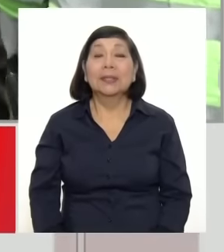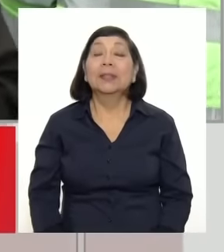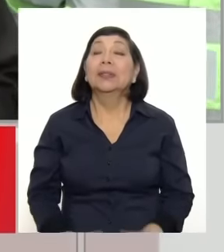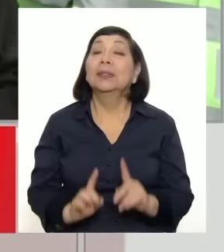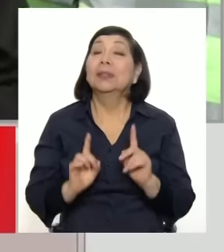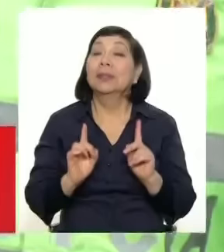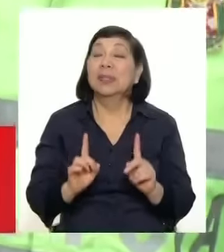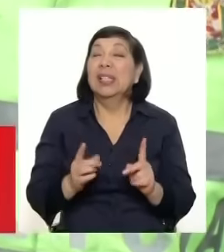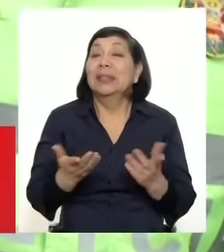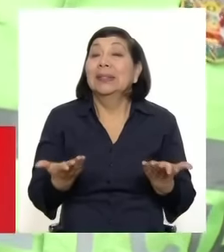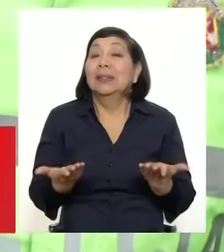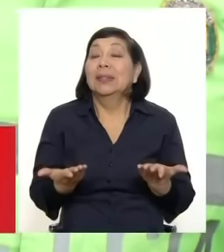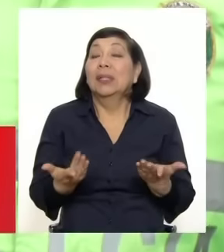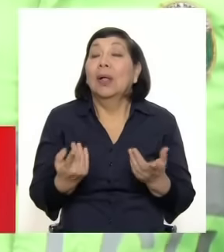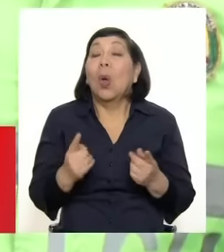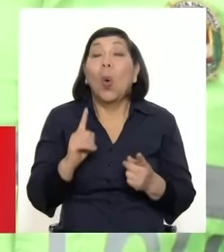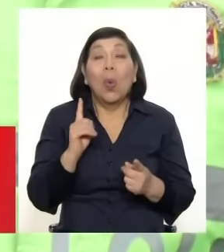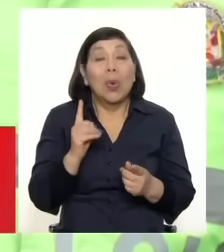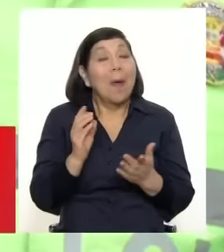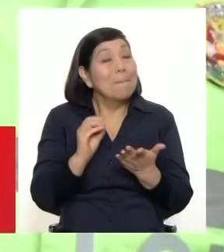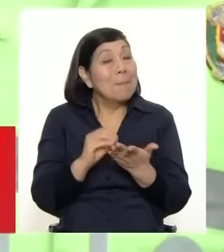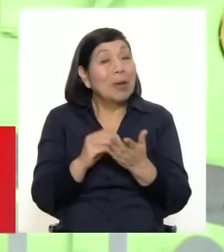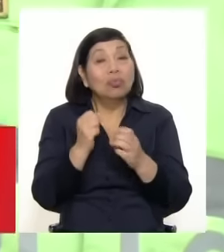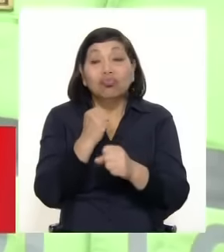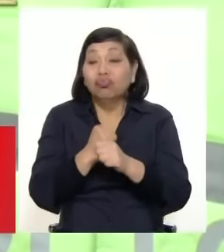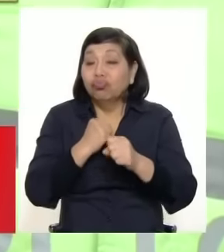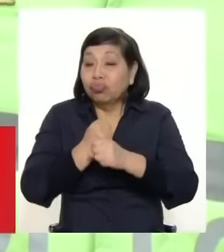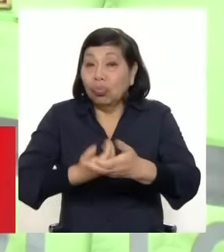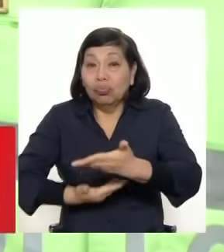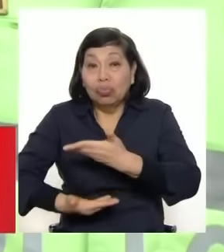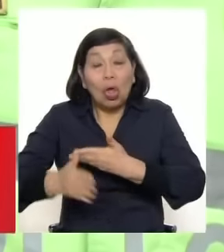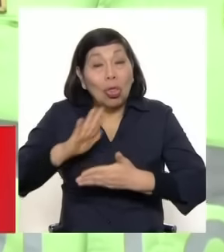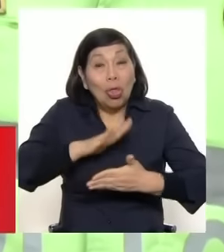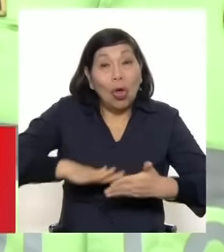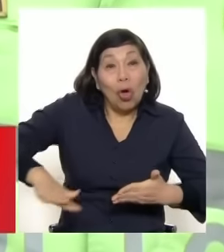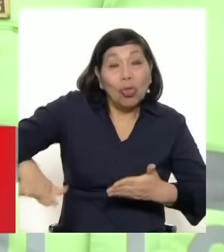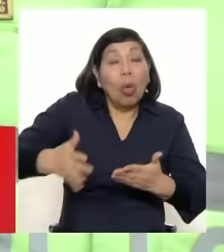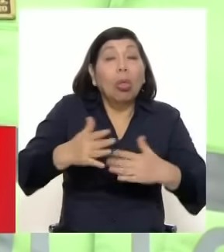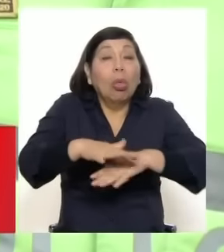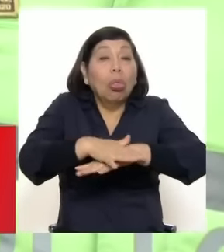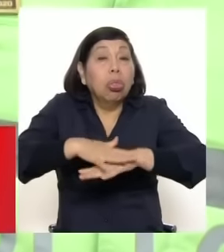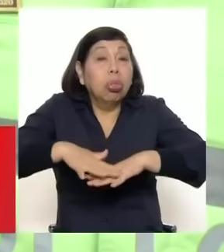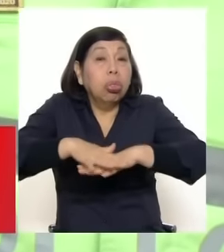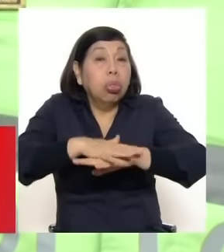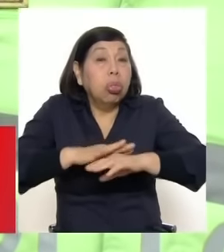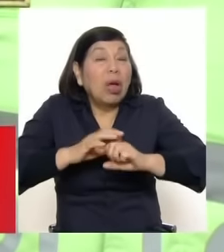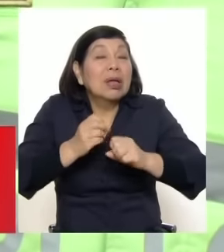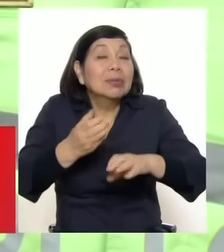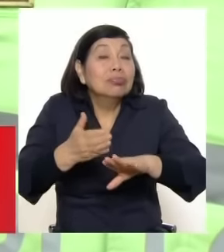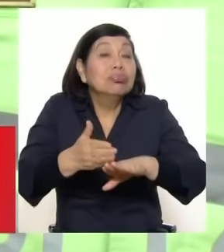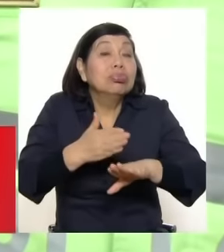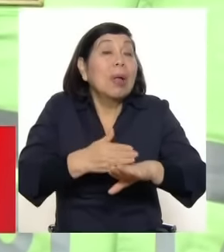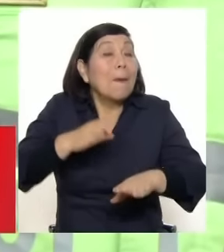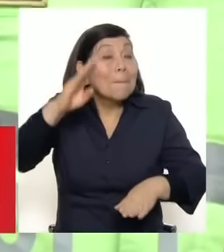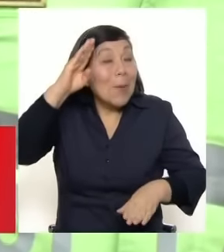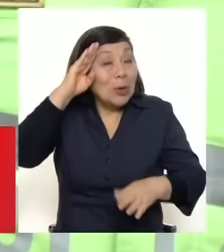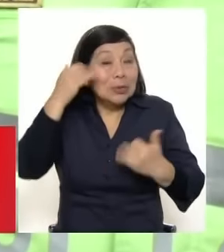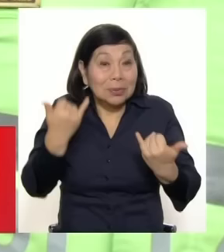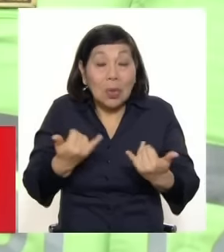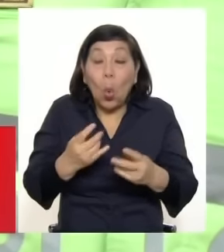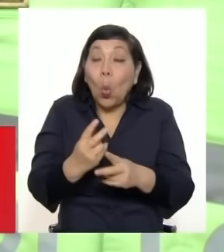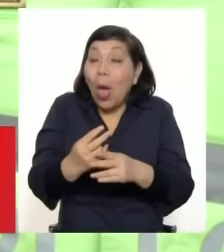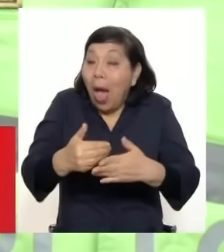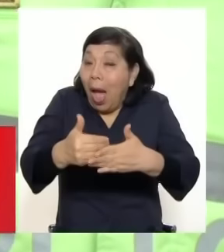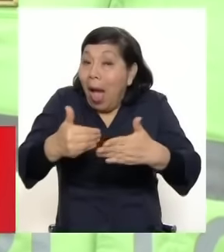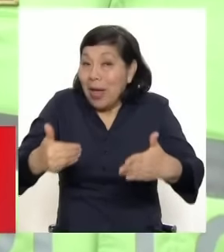Mire, casualmente la actividad, una de las líneas de trabajo De todo este planeamiento y estrategia que estamos desarrollando es esta parte